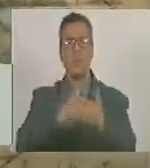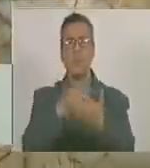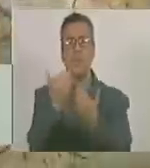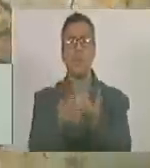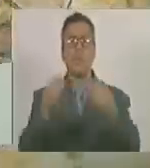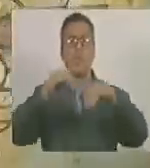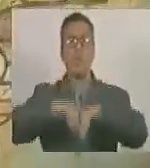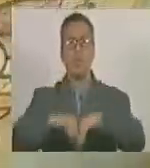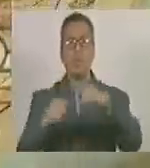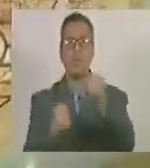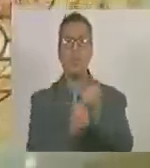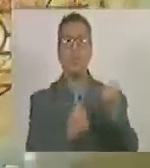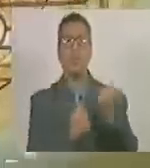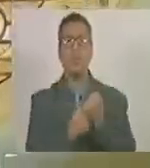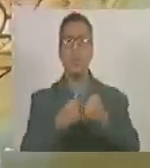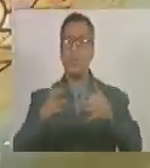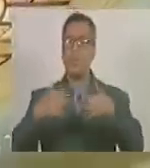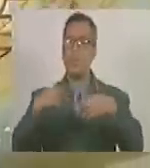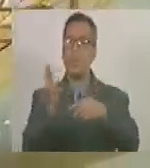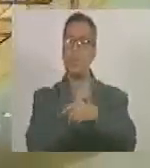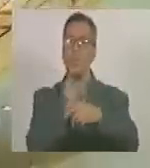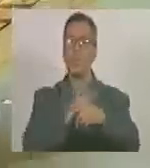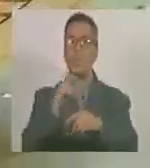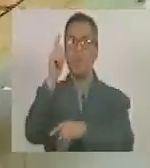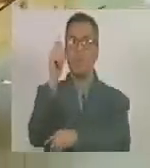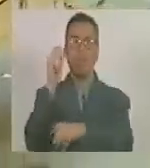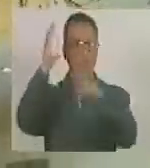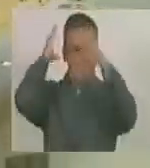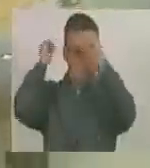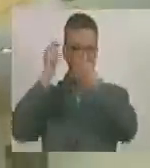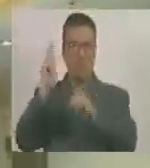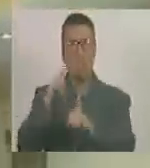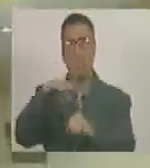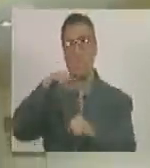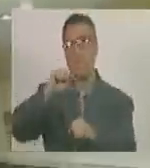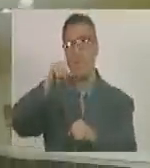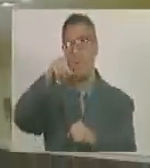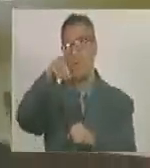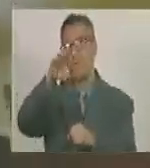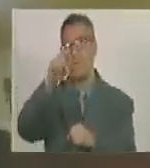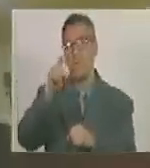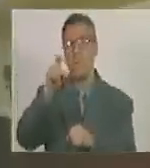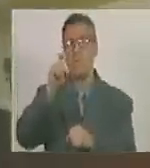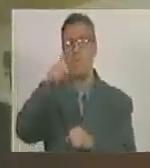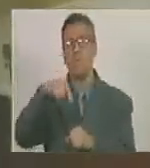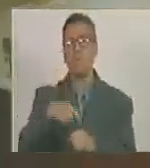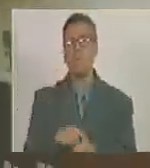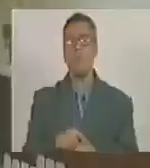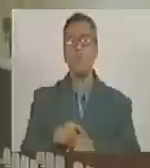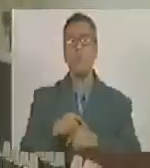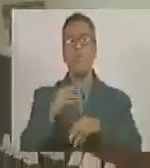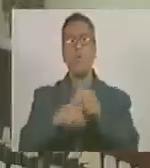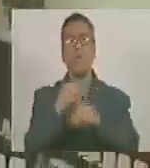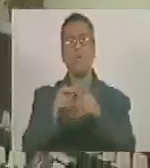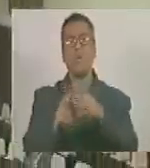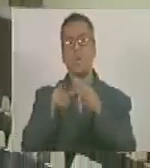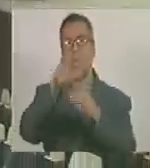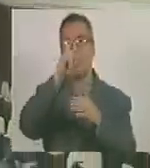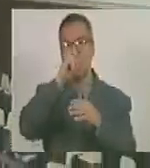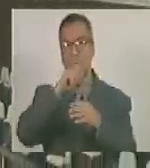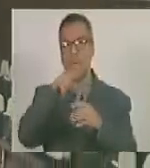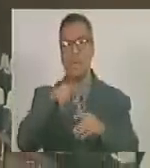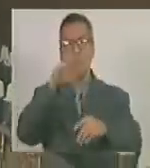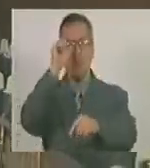de acuerdo en respaldo a la inmediata liberación del diplomático venezolano Alex Naín Saab Morán tras cumplir 3 años de